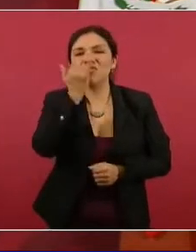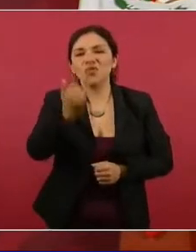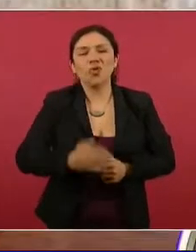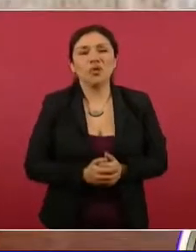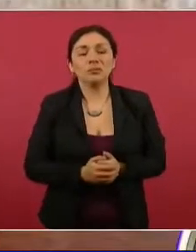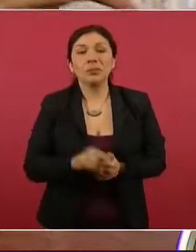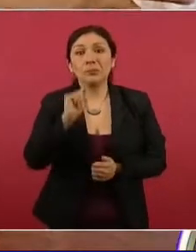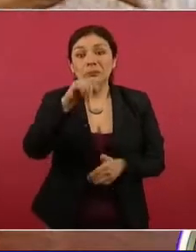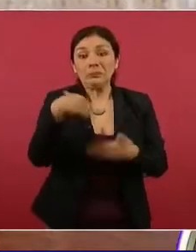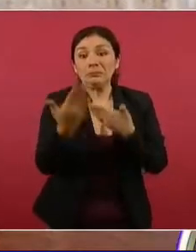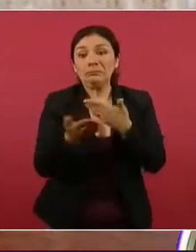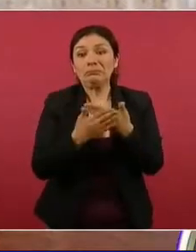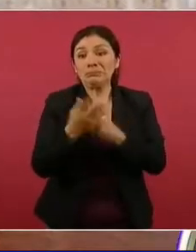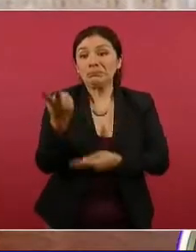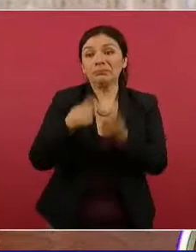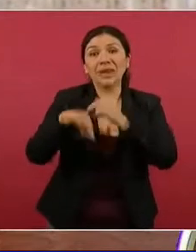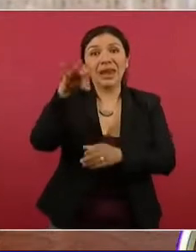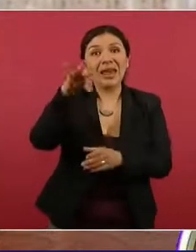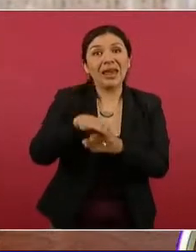las elecciones